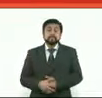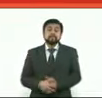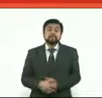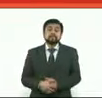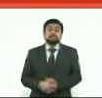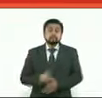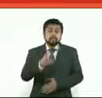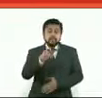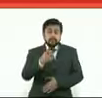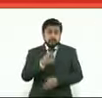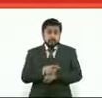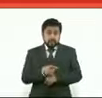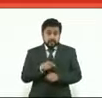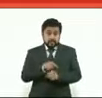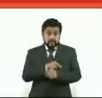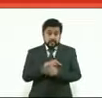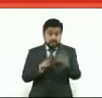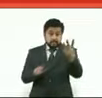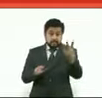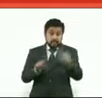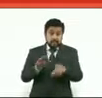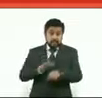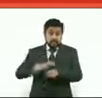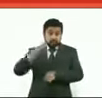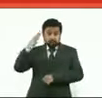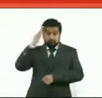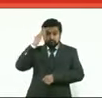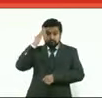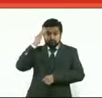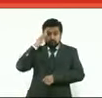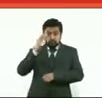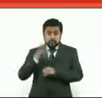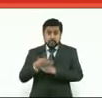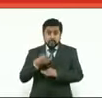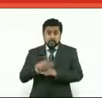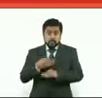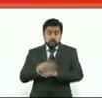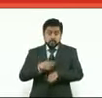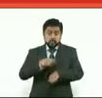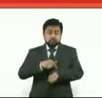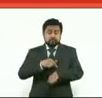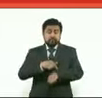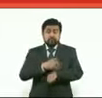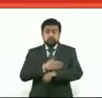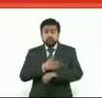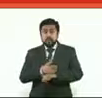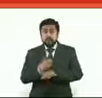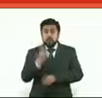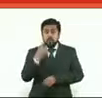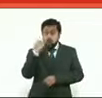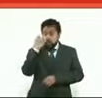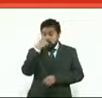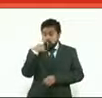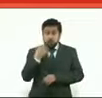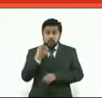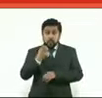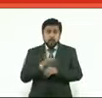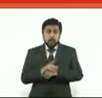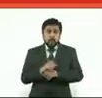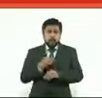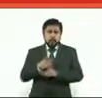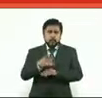Aquí están los líderes, así están las cosas hasta el momento. Ya cumplió una hora Lucy Cheruiyot en la punta, en la rama femenil, y se